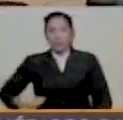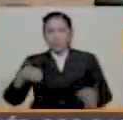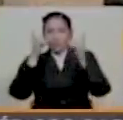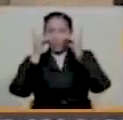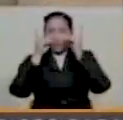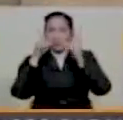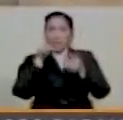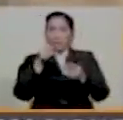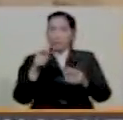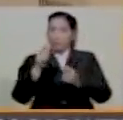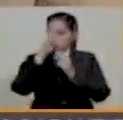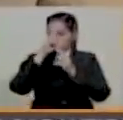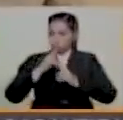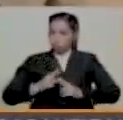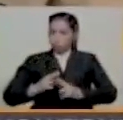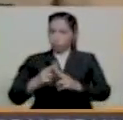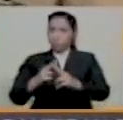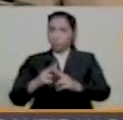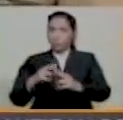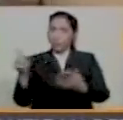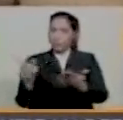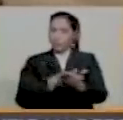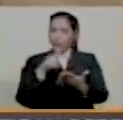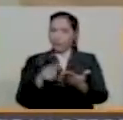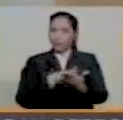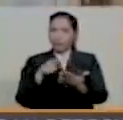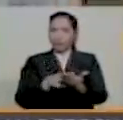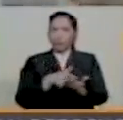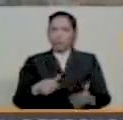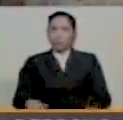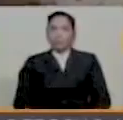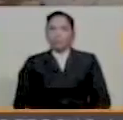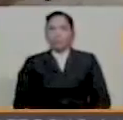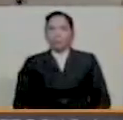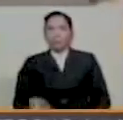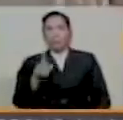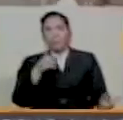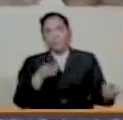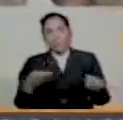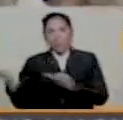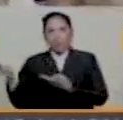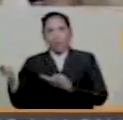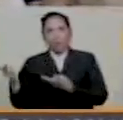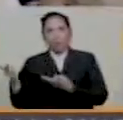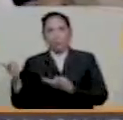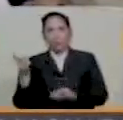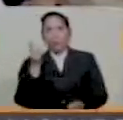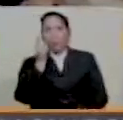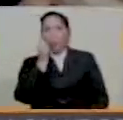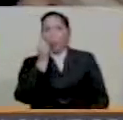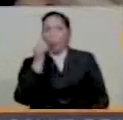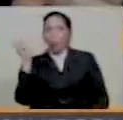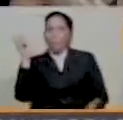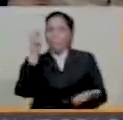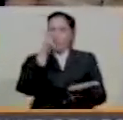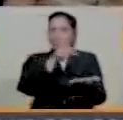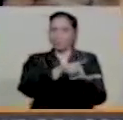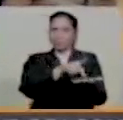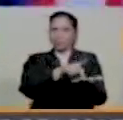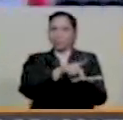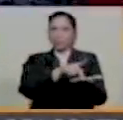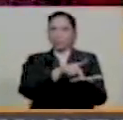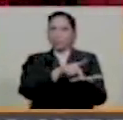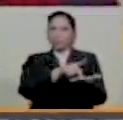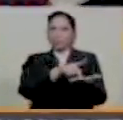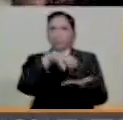este reconocimiento y su tableta Canaima. Invitamos a Emmanuel Alberto Flores García, del